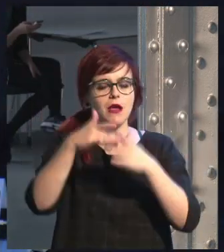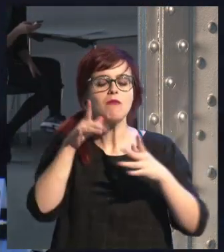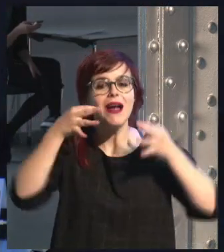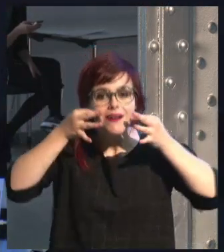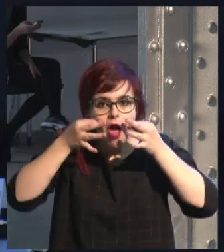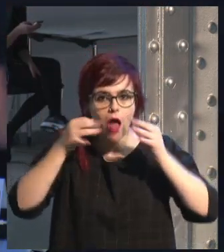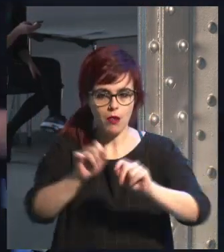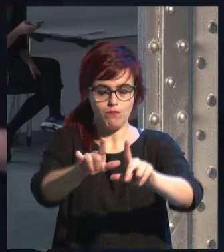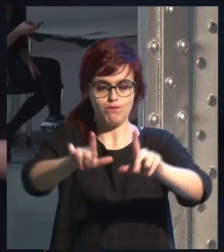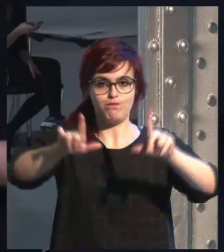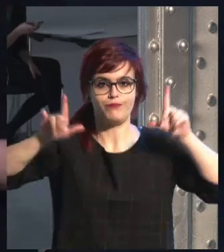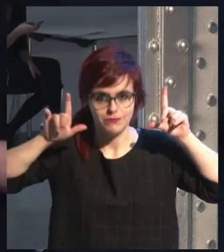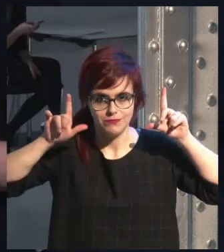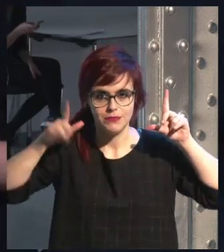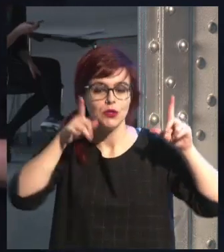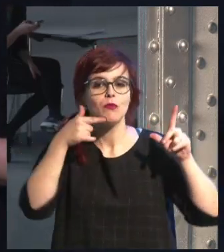engañar al cerebro, ¿no? Al final,